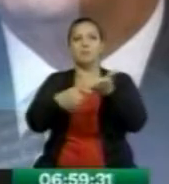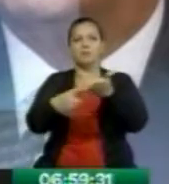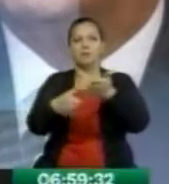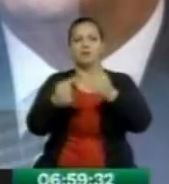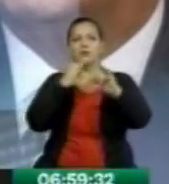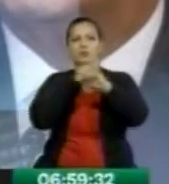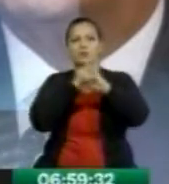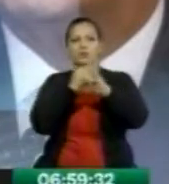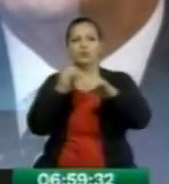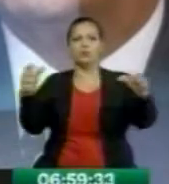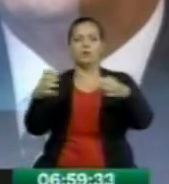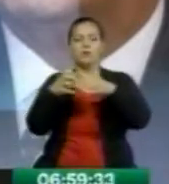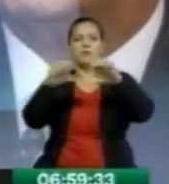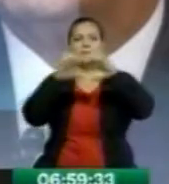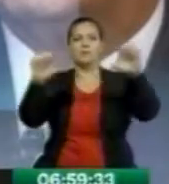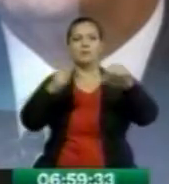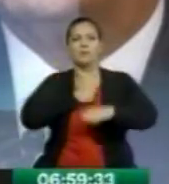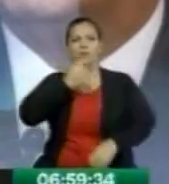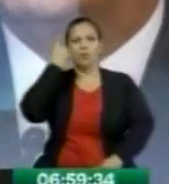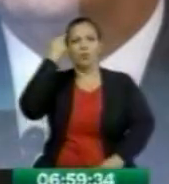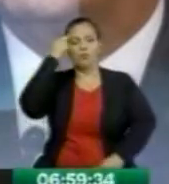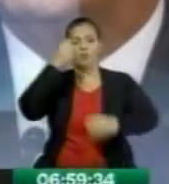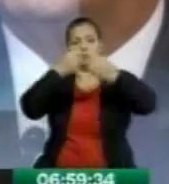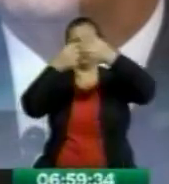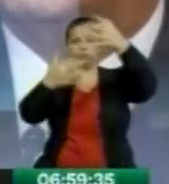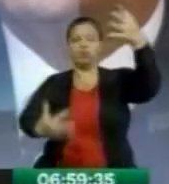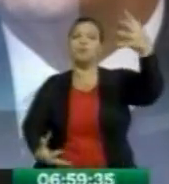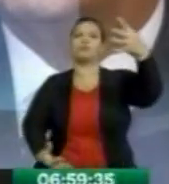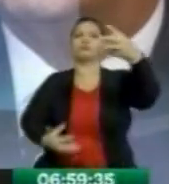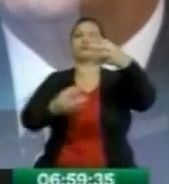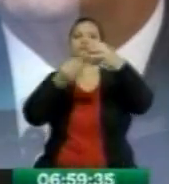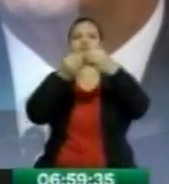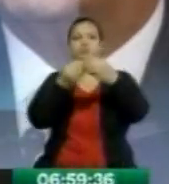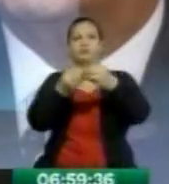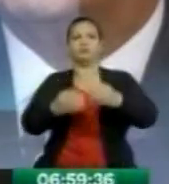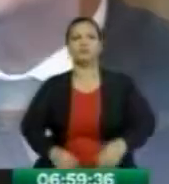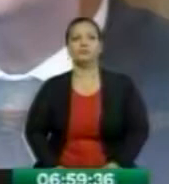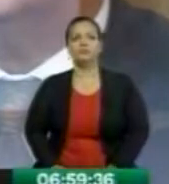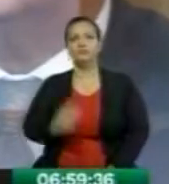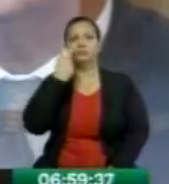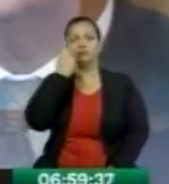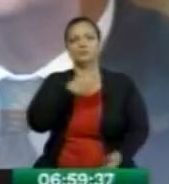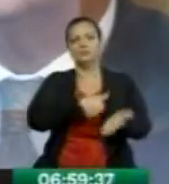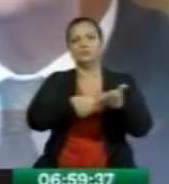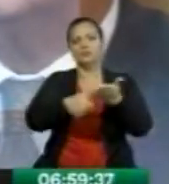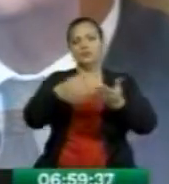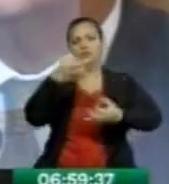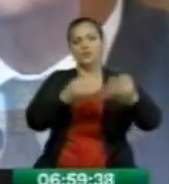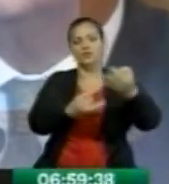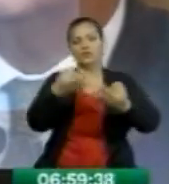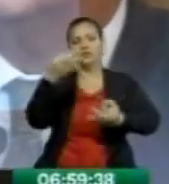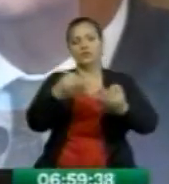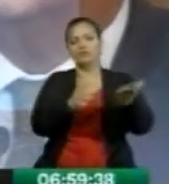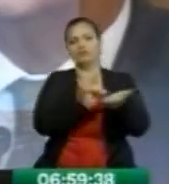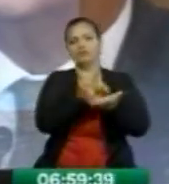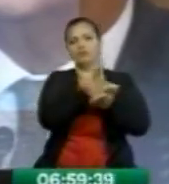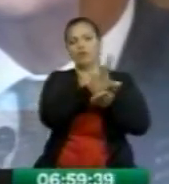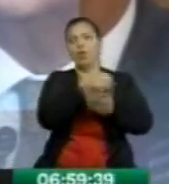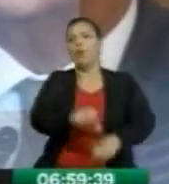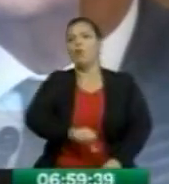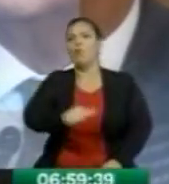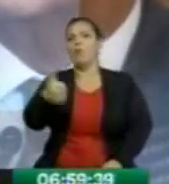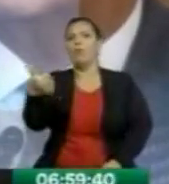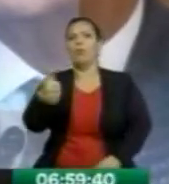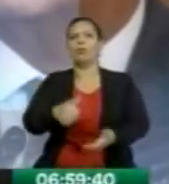agencias y empresas públicas se suprimirá el ministerio de justicia y la secom se fusionará el ministerio de comercio exterior